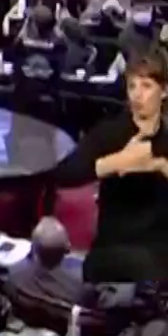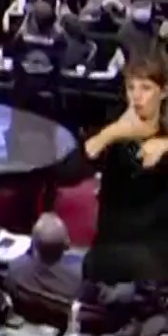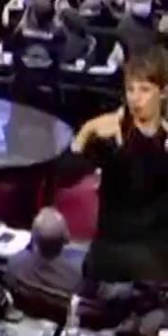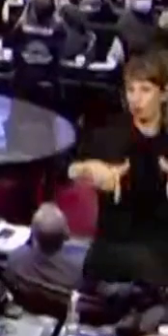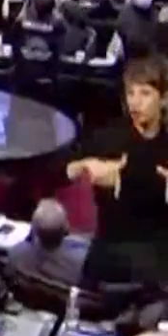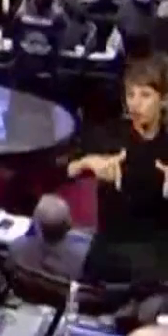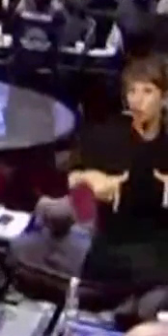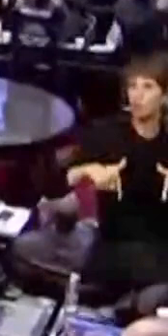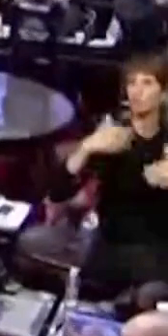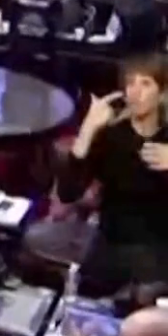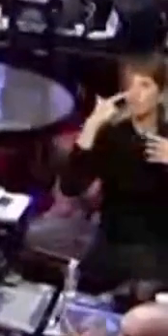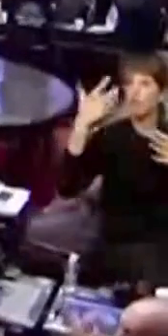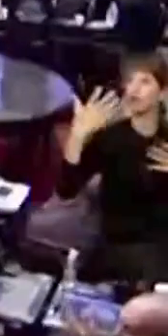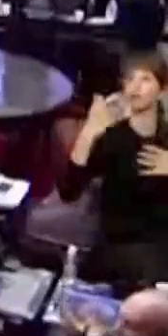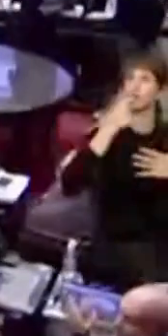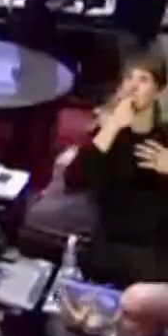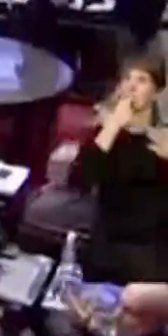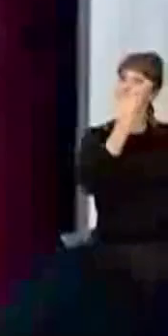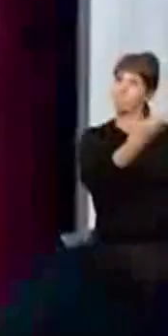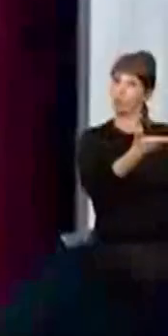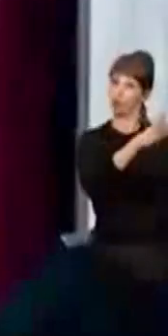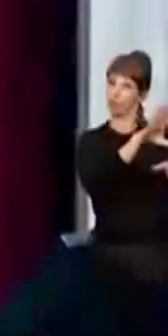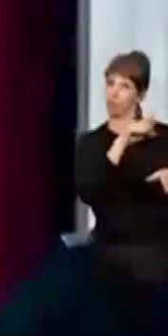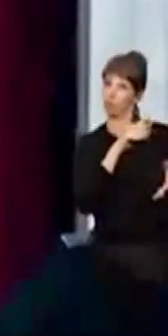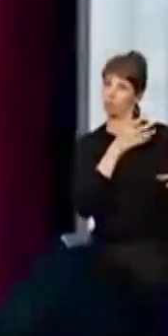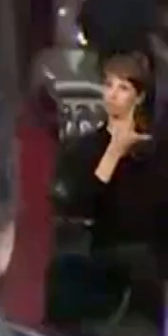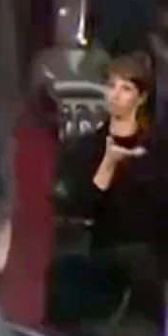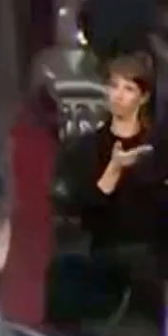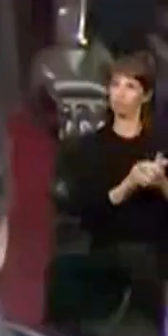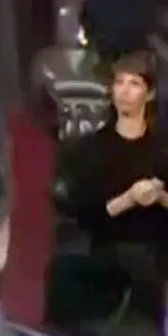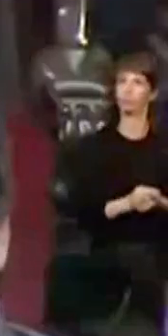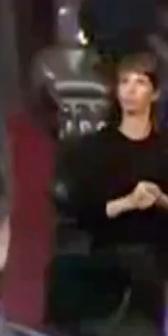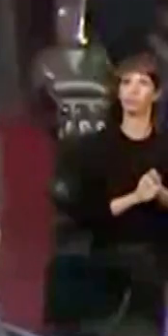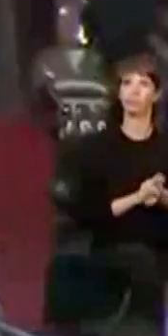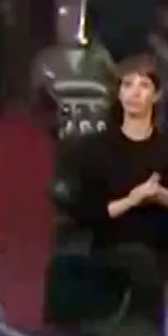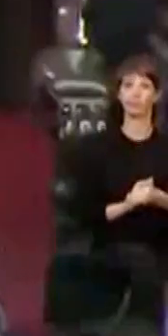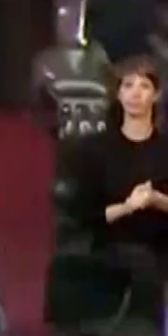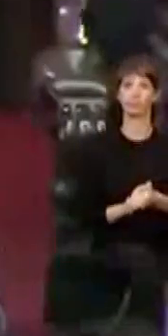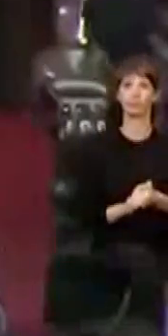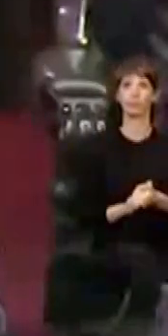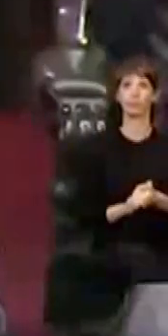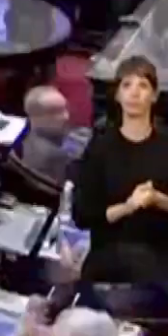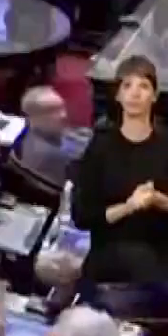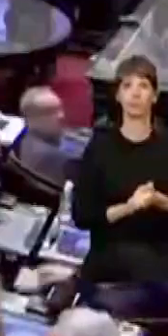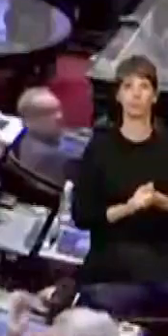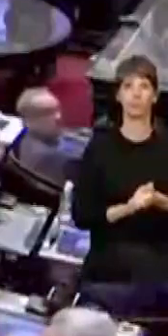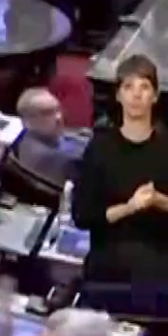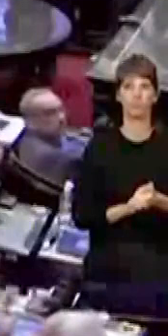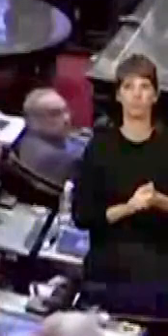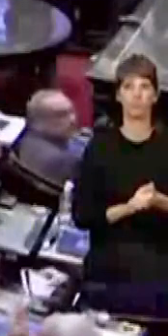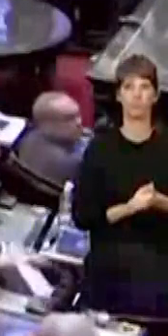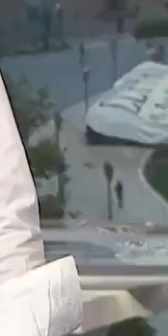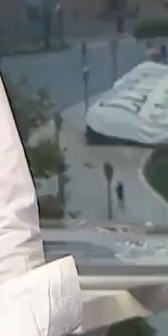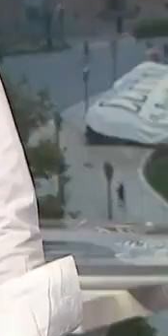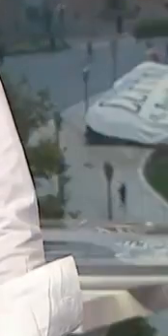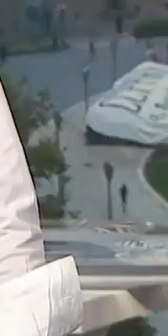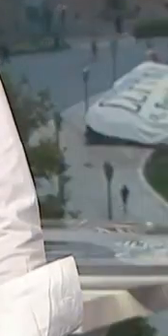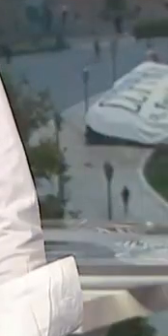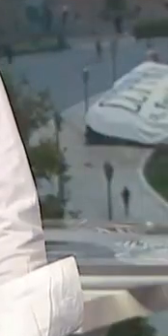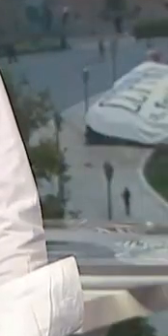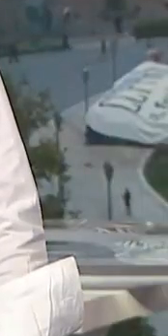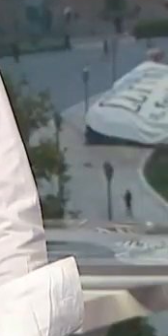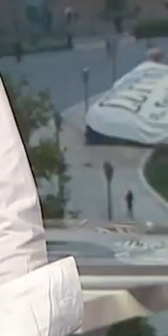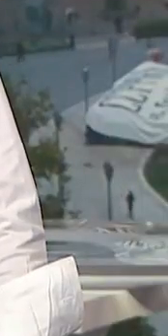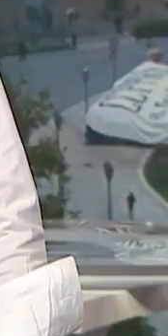terminó empañando todo el momento que en lugar de ser triste fue bastante emotivo. Fue emotivo. Jimena,